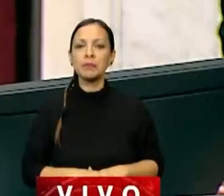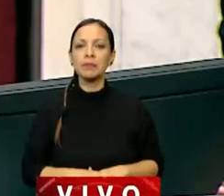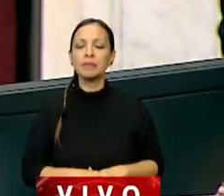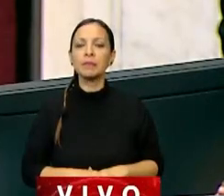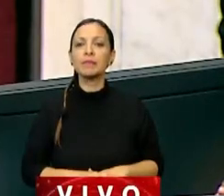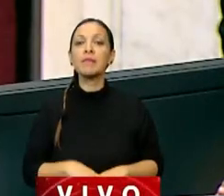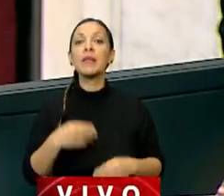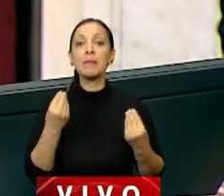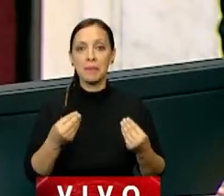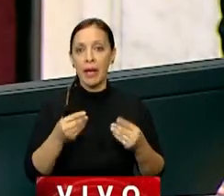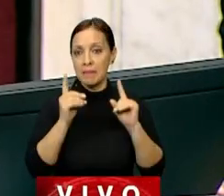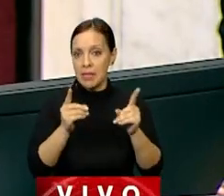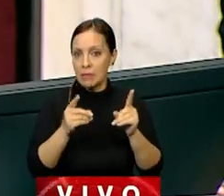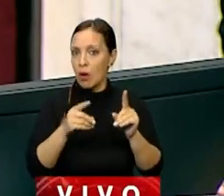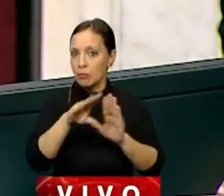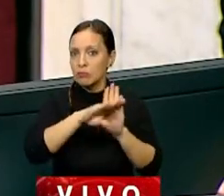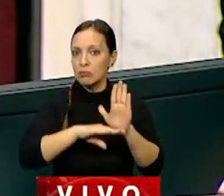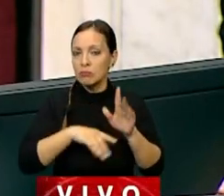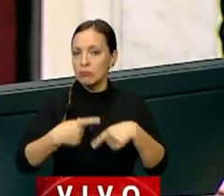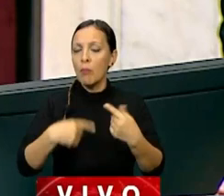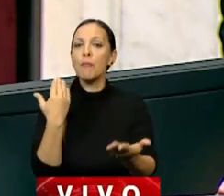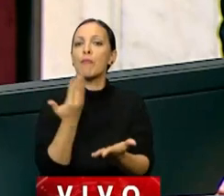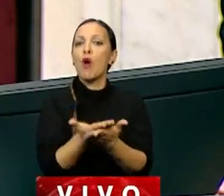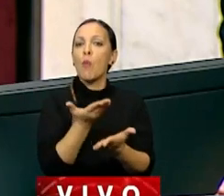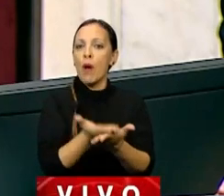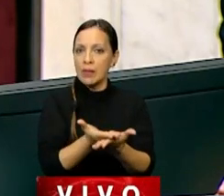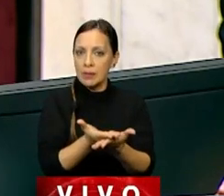para realizar, y como corresponde entonces, la propuesta